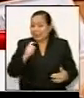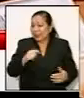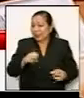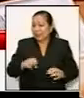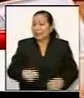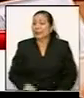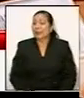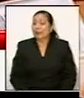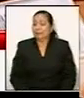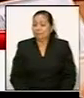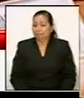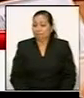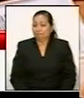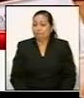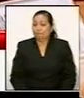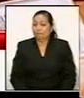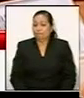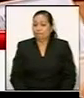hacerlo